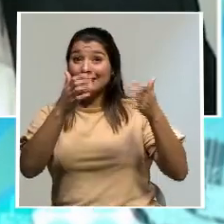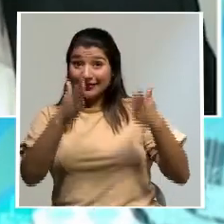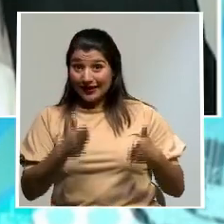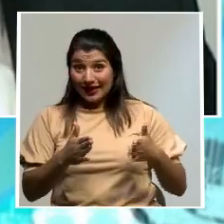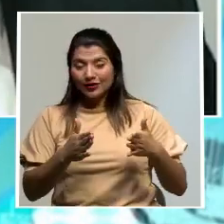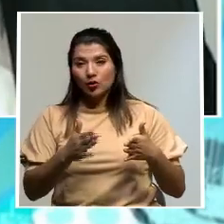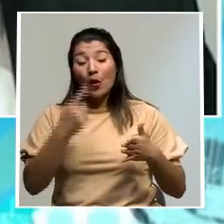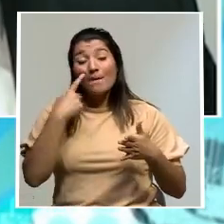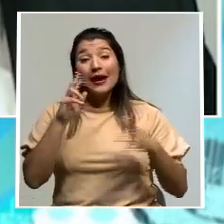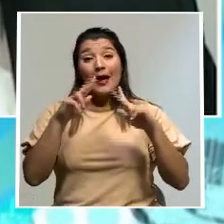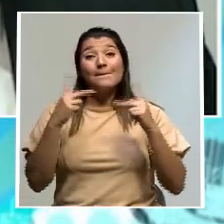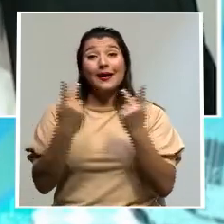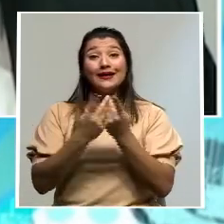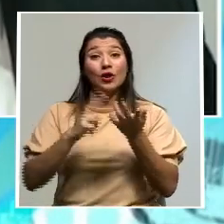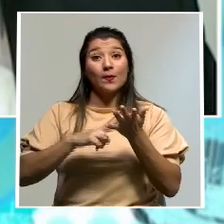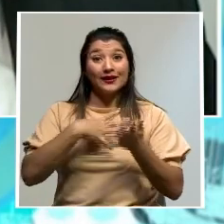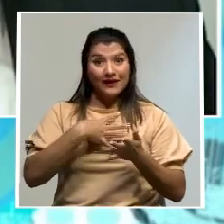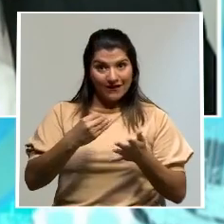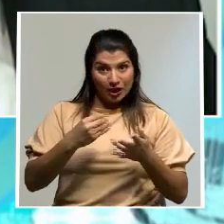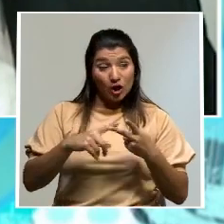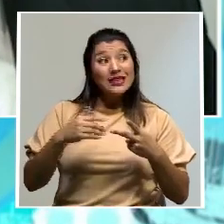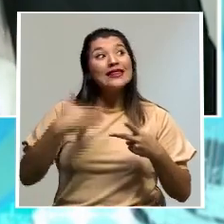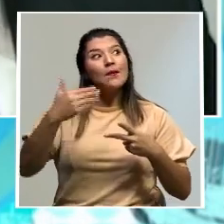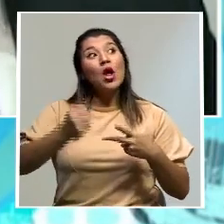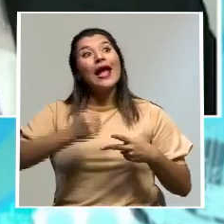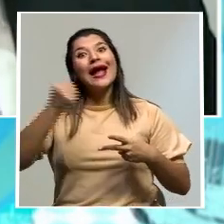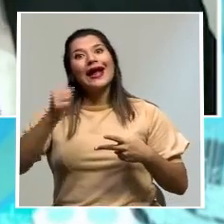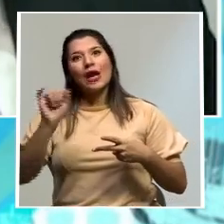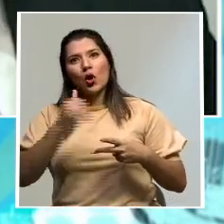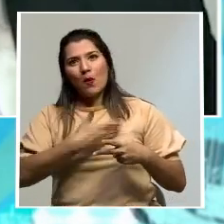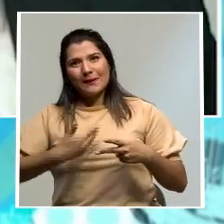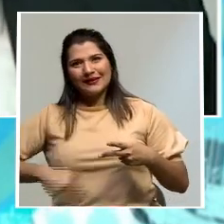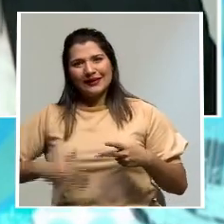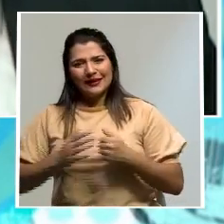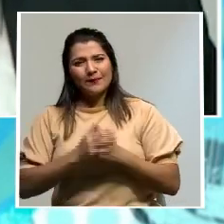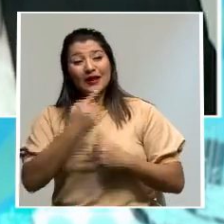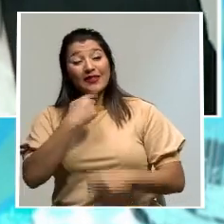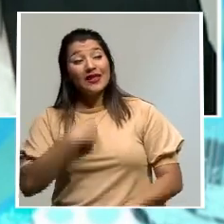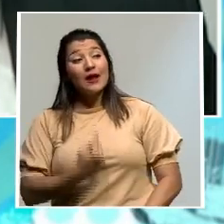el PLN y luego llegar a la presidencia, dígame una medida